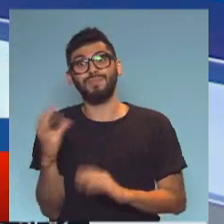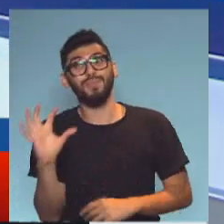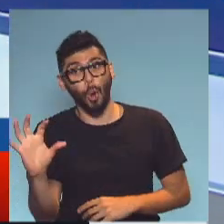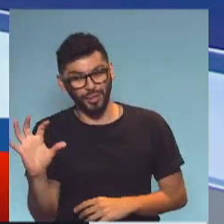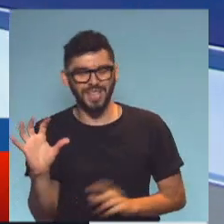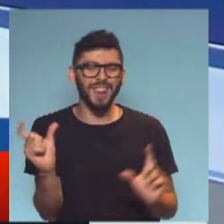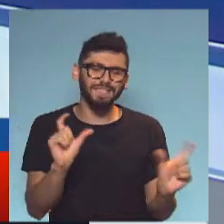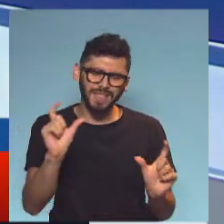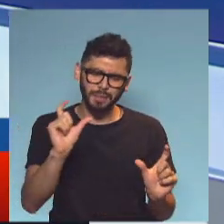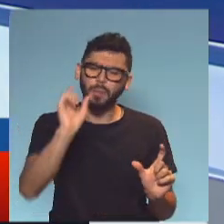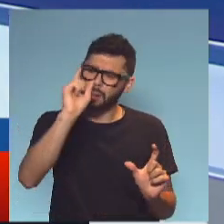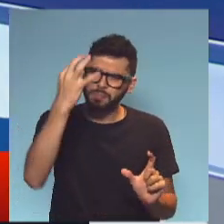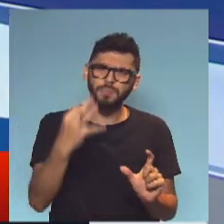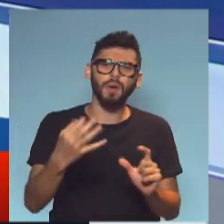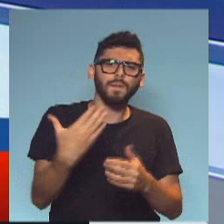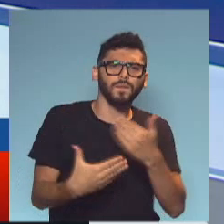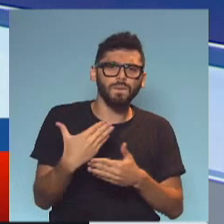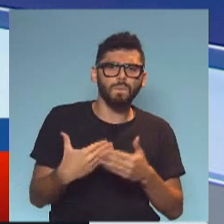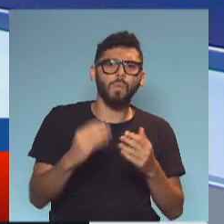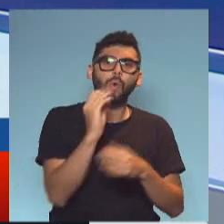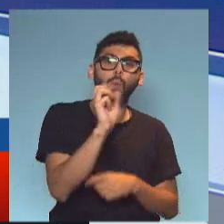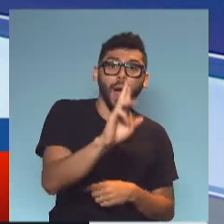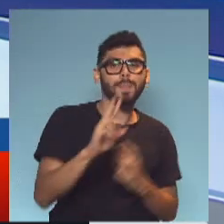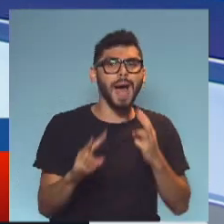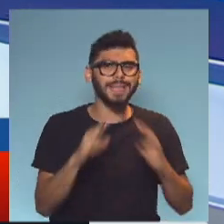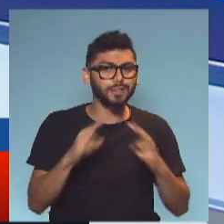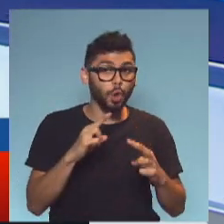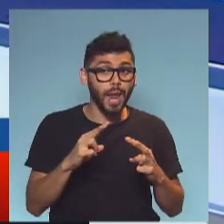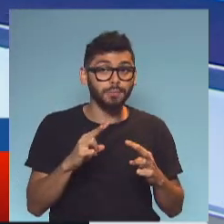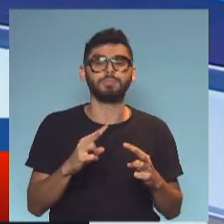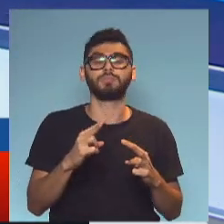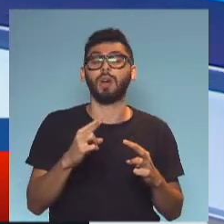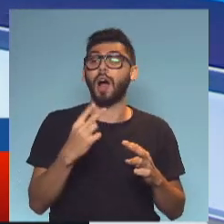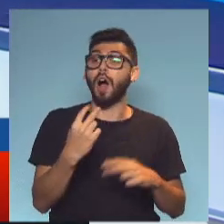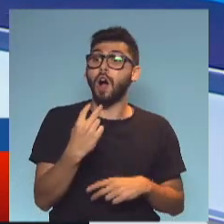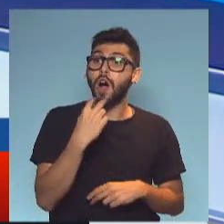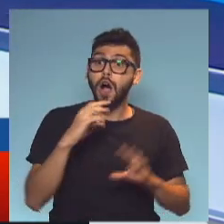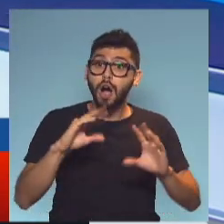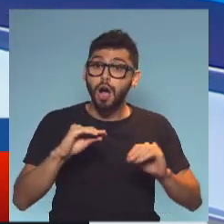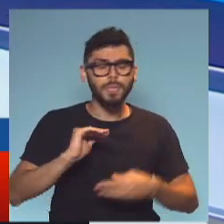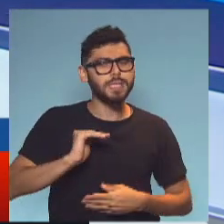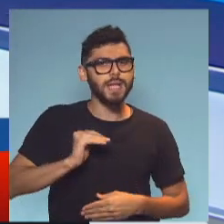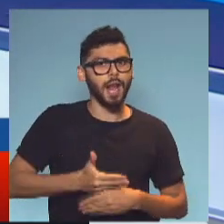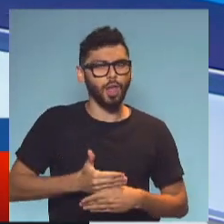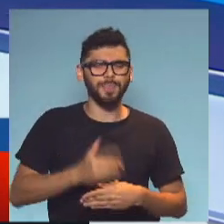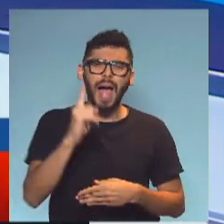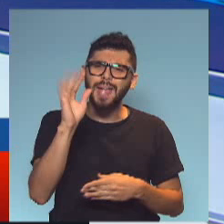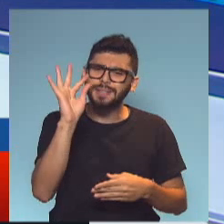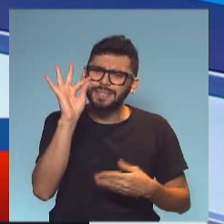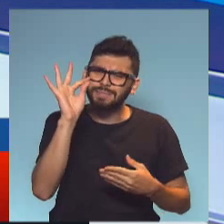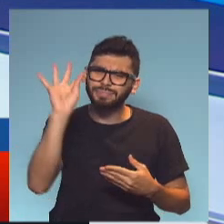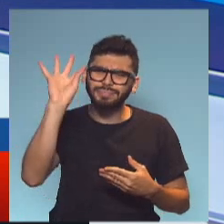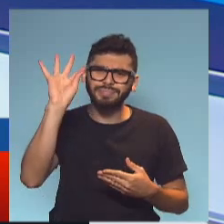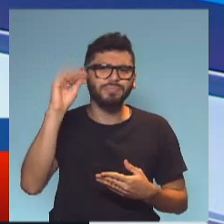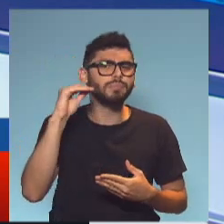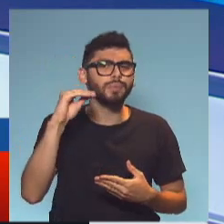específicos, como son los locales gastronómicos, los bares, los restaurantes, a partir de las 23. Claro, ahí ya hay que empezar a notar algún asterisco, ¿no? Sí. Está